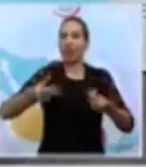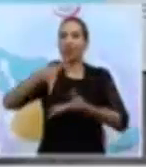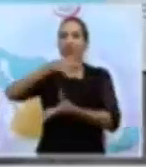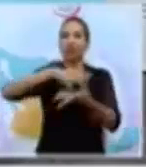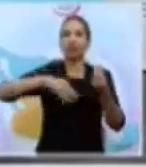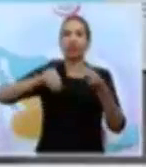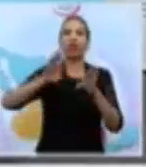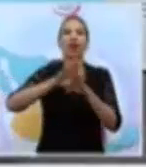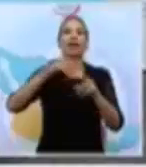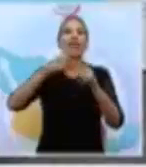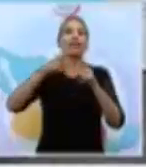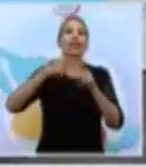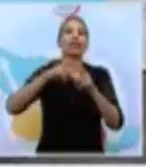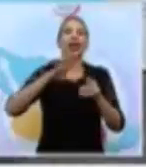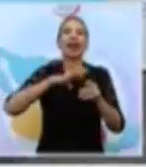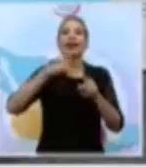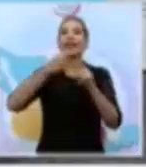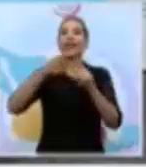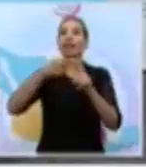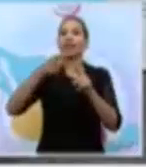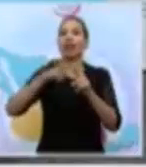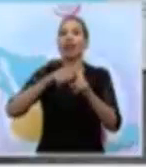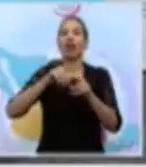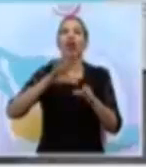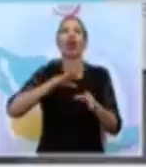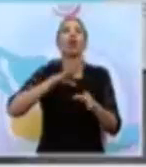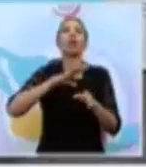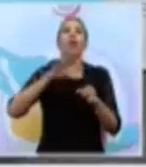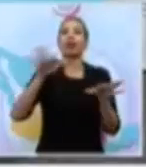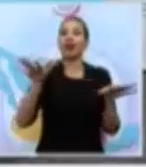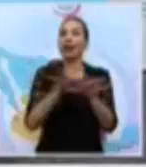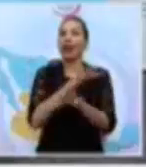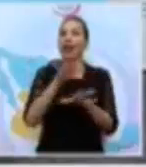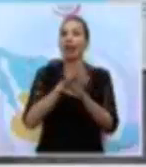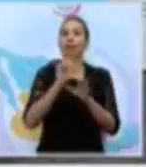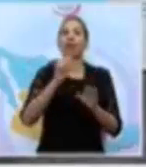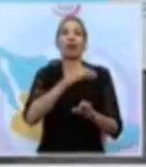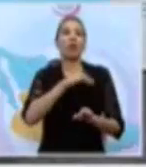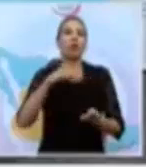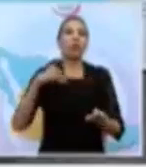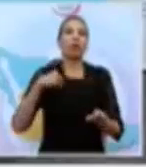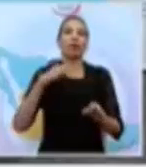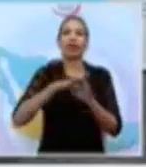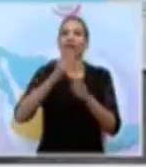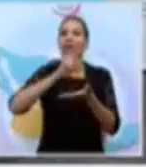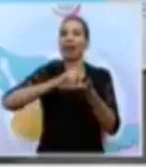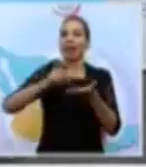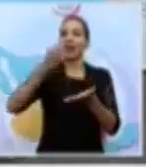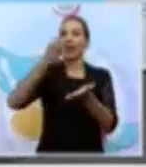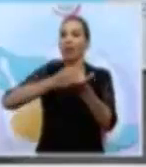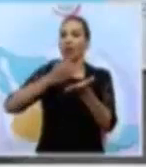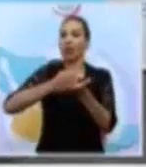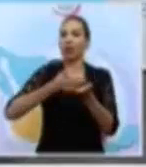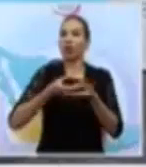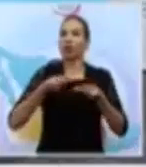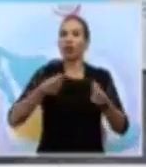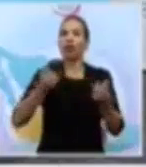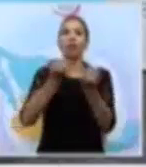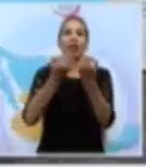también un gran espacio para lamentar el cumplimiento de los derechos económicos y sociales